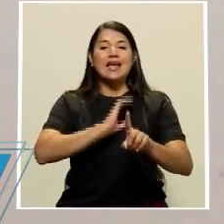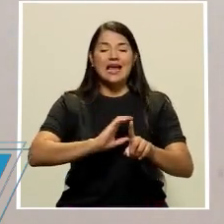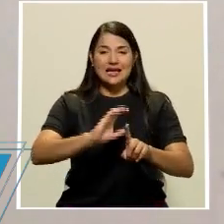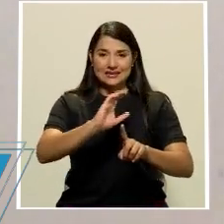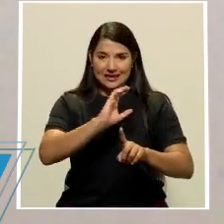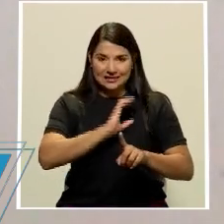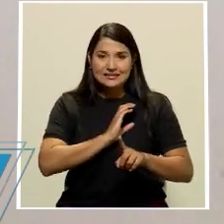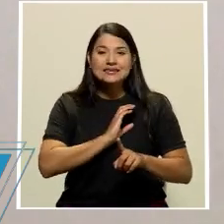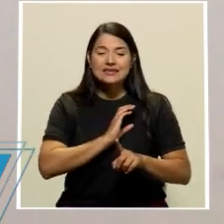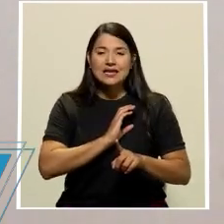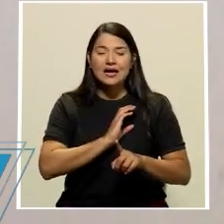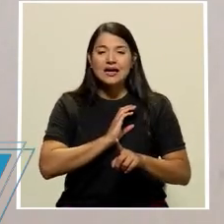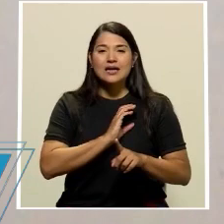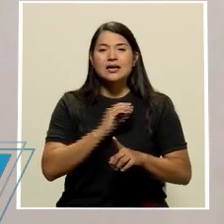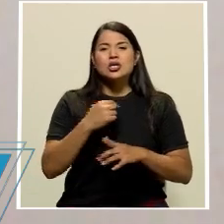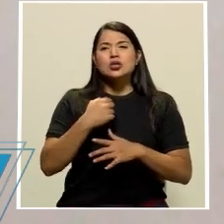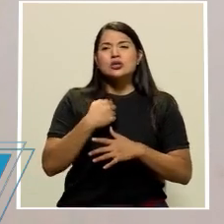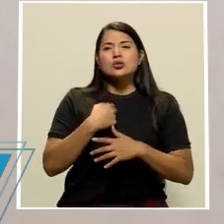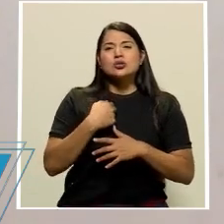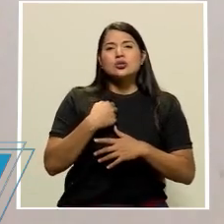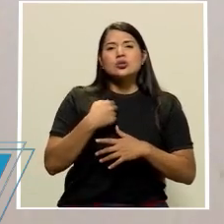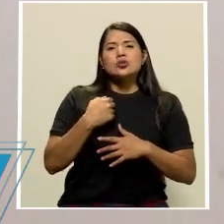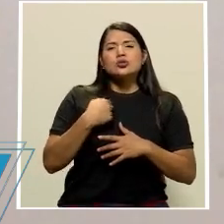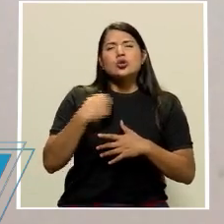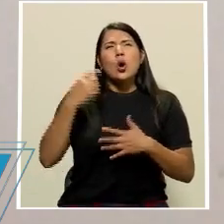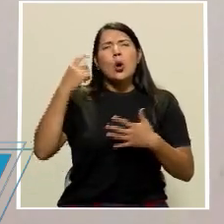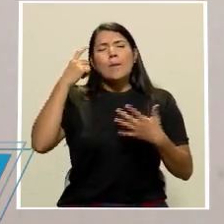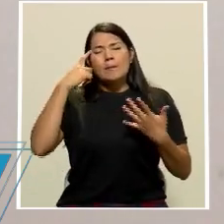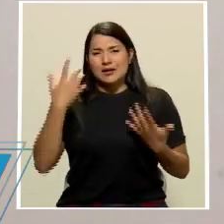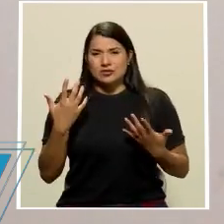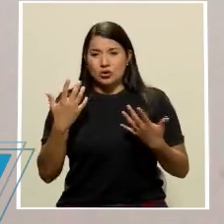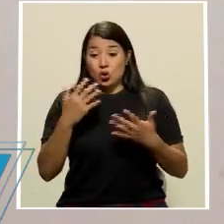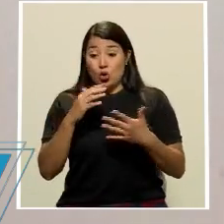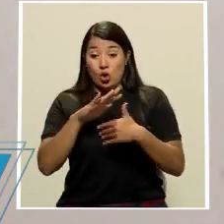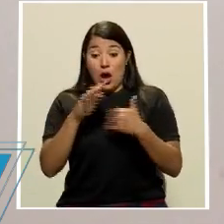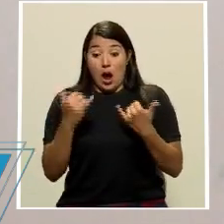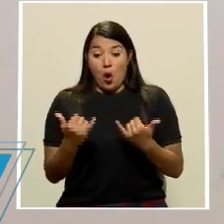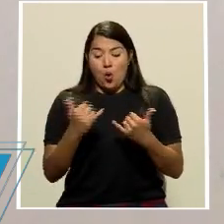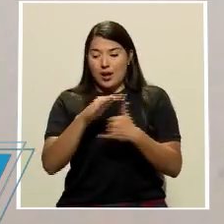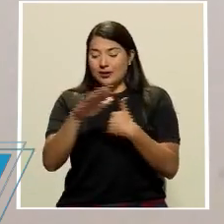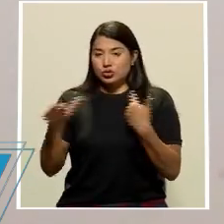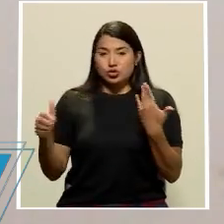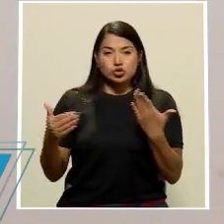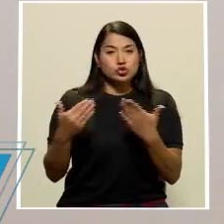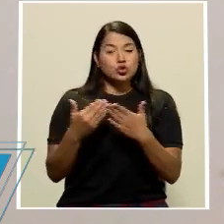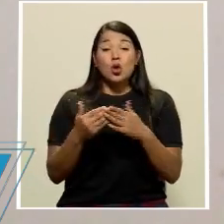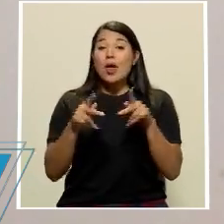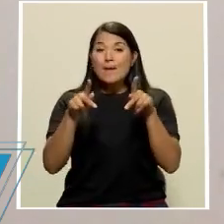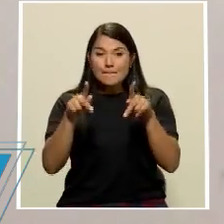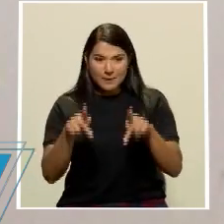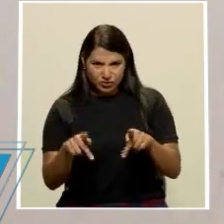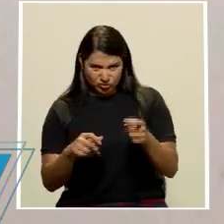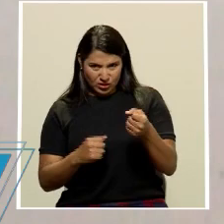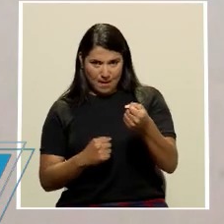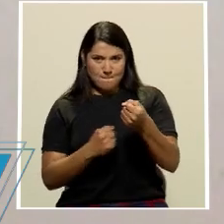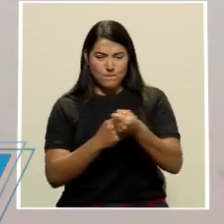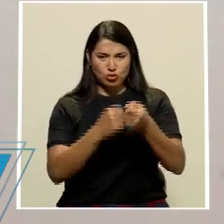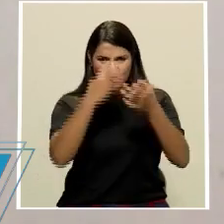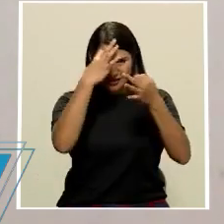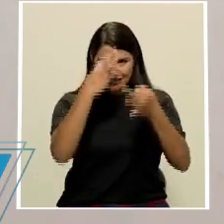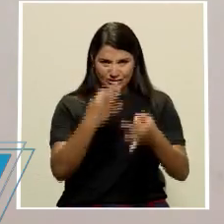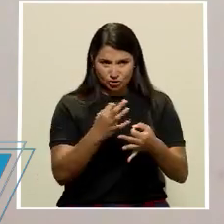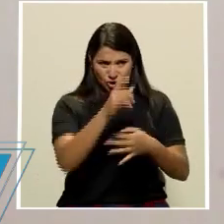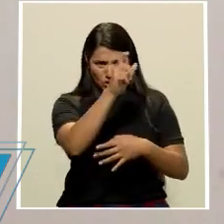tradicional. Yo diría que más un rally alrededor de la salud. Es decir, que toda la ciudadanía está acuerpando las decisiones del